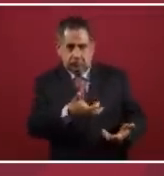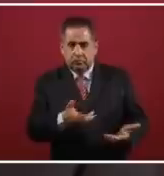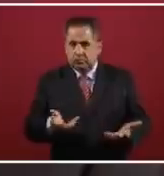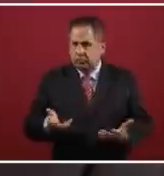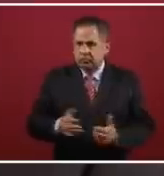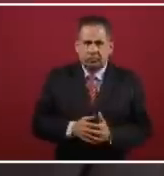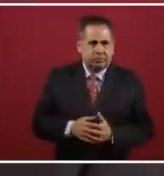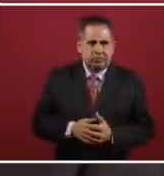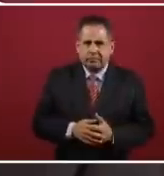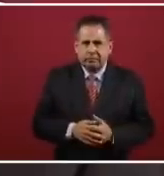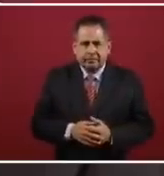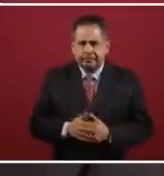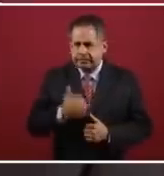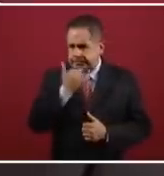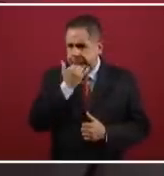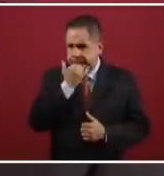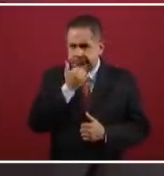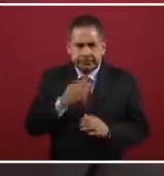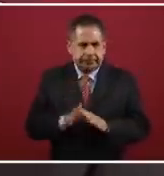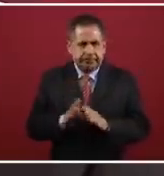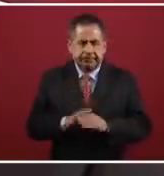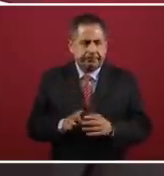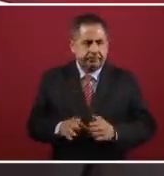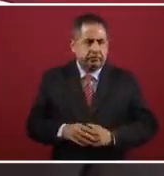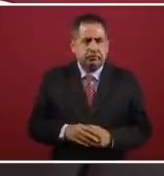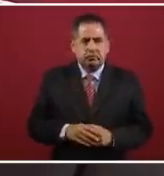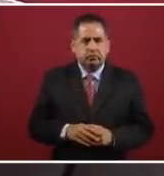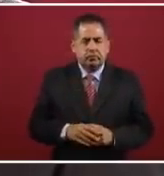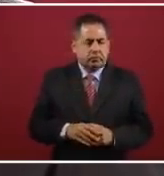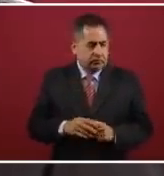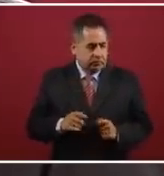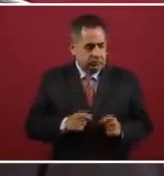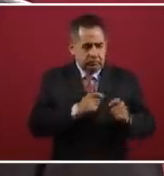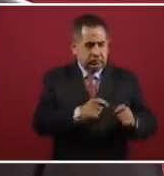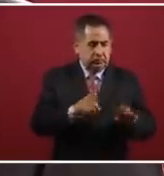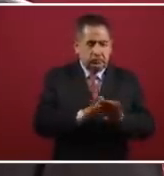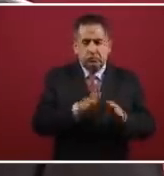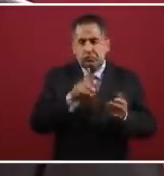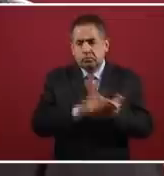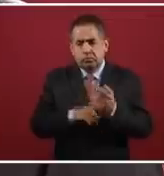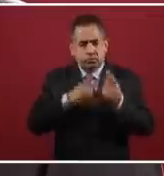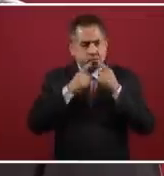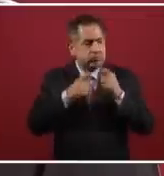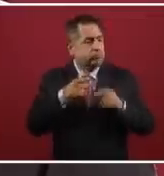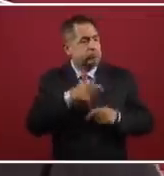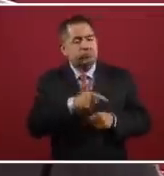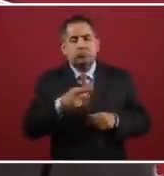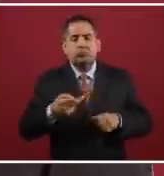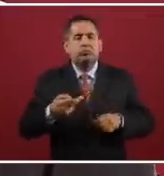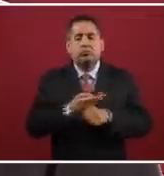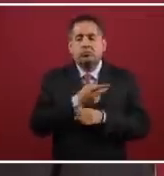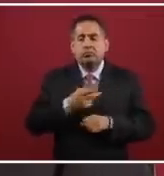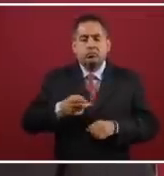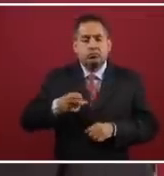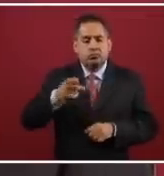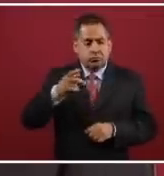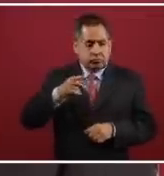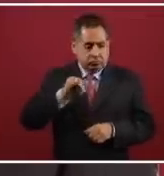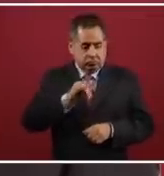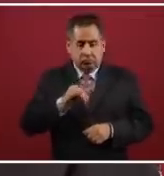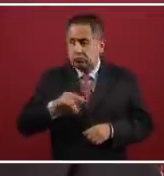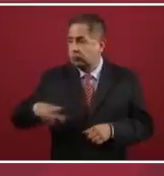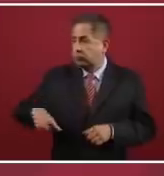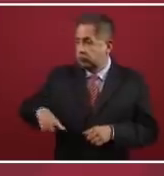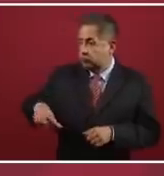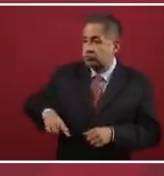un mecanismo que se aplicaba en donde se comprometían las participaciones